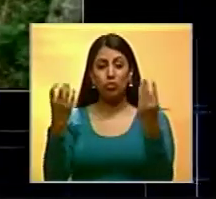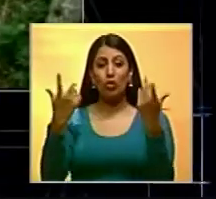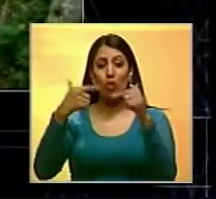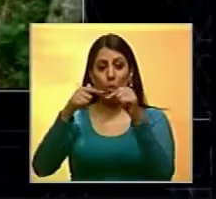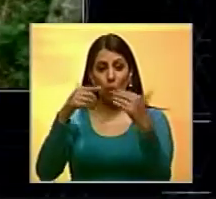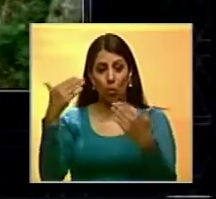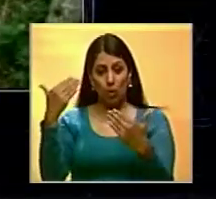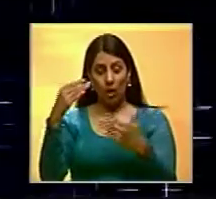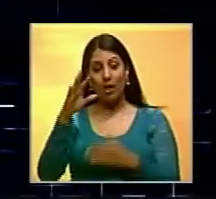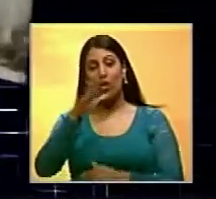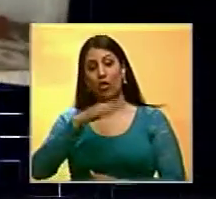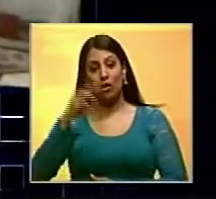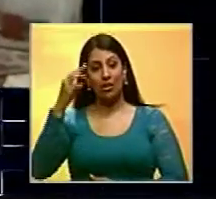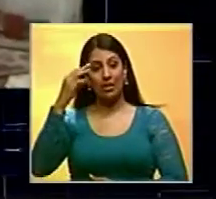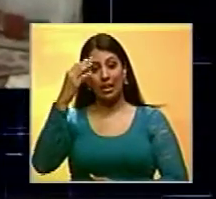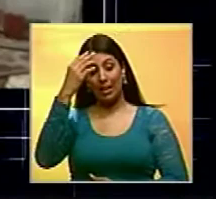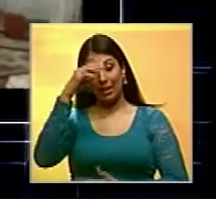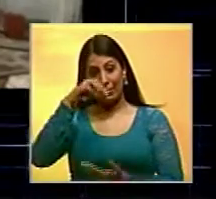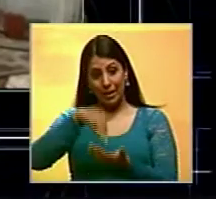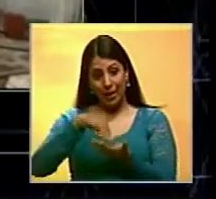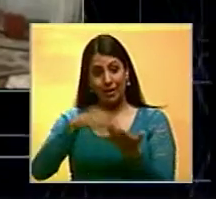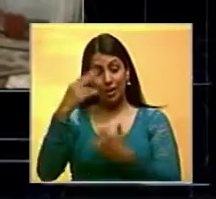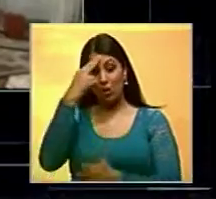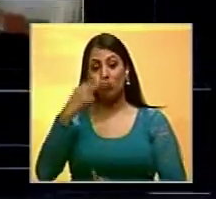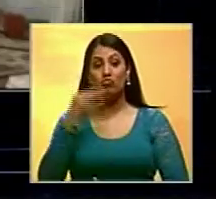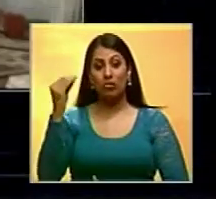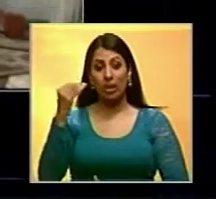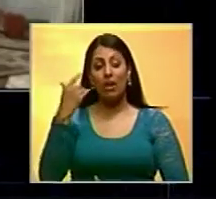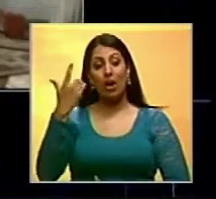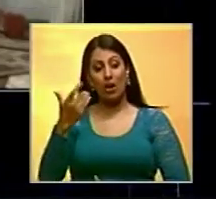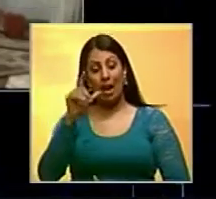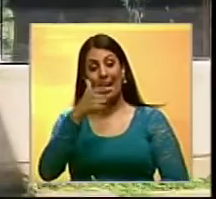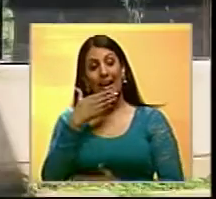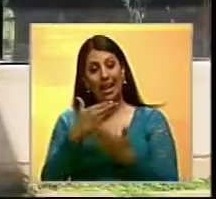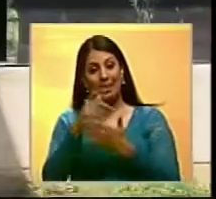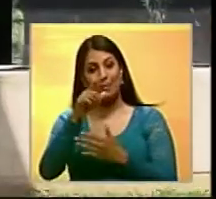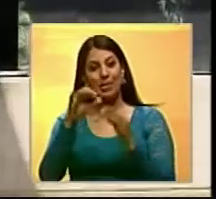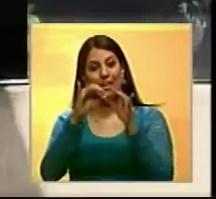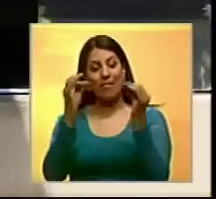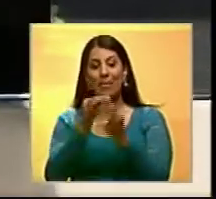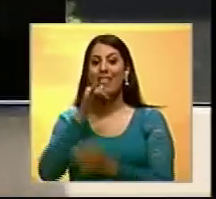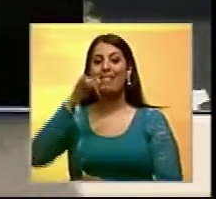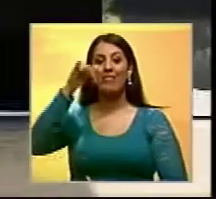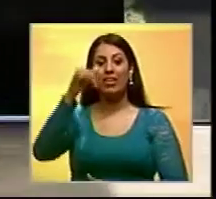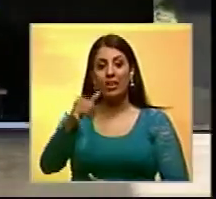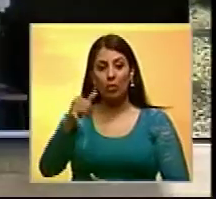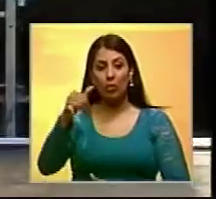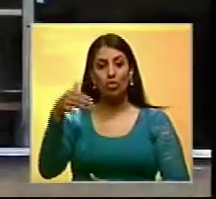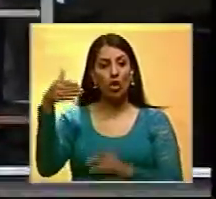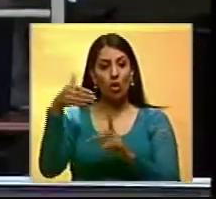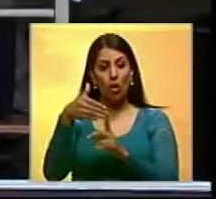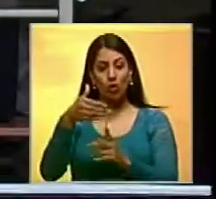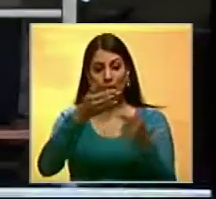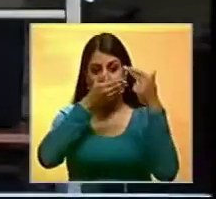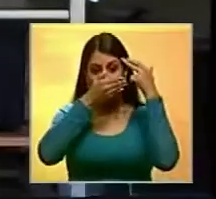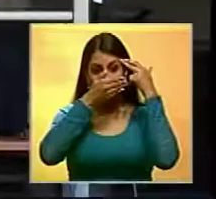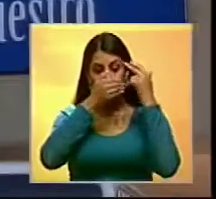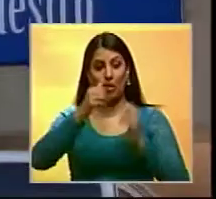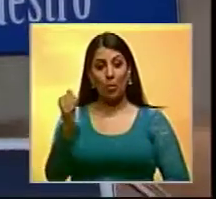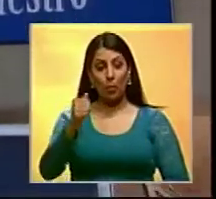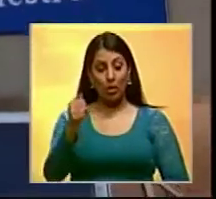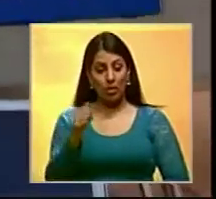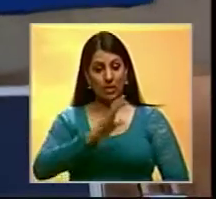sector Guaremal de los Altos Mirandinos. Y gracias a que sus familiares denunciaron el hecho a la División contra Extorsión y Secuestro de la